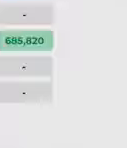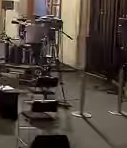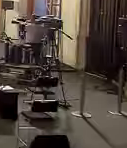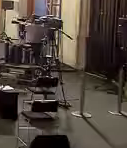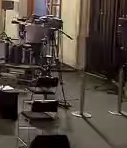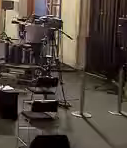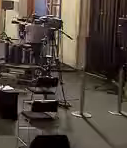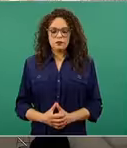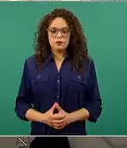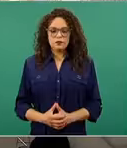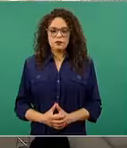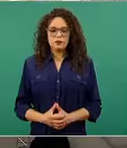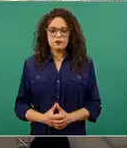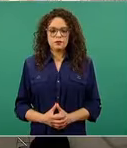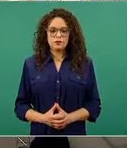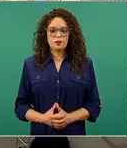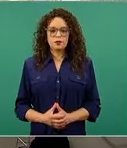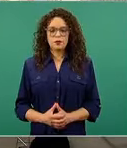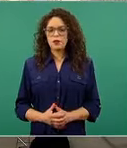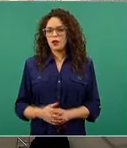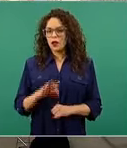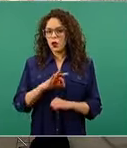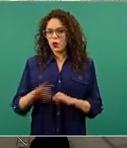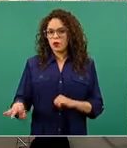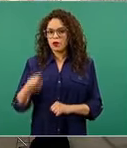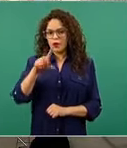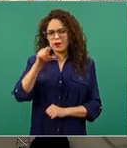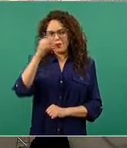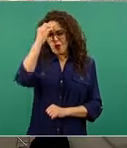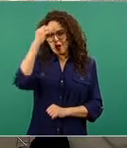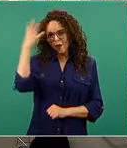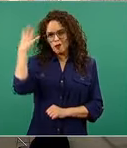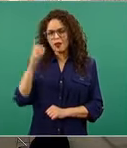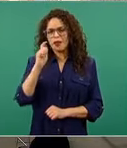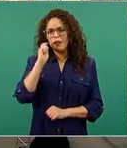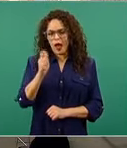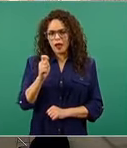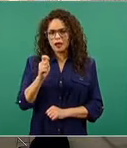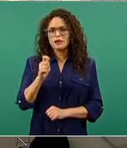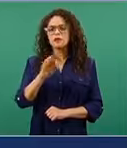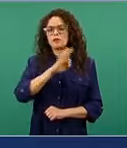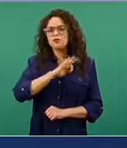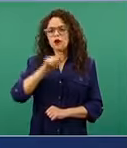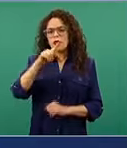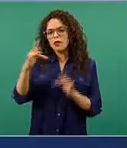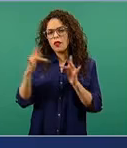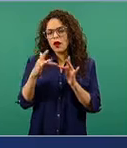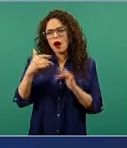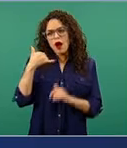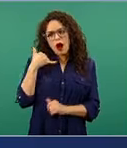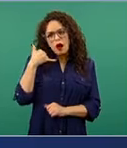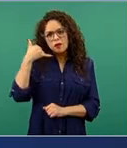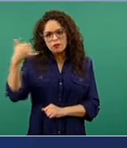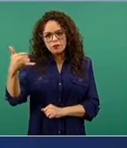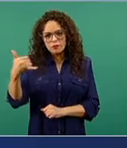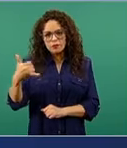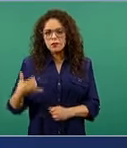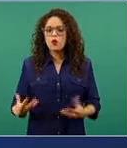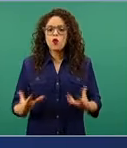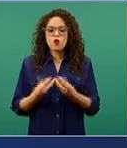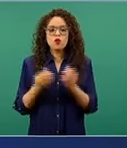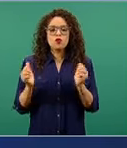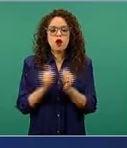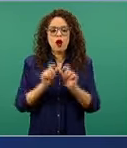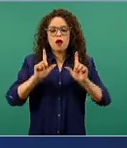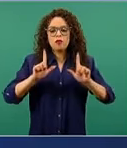siguiente. Finalmente, un recordatorio, tenemos este centro de atención telefónica junto con el portal web que